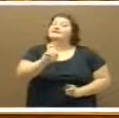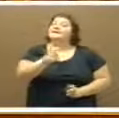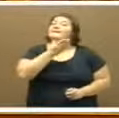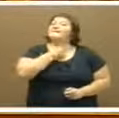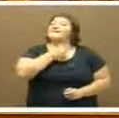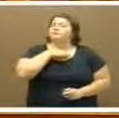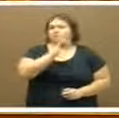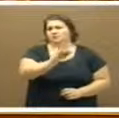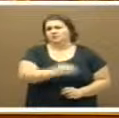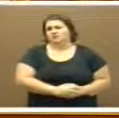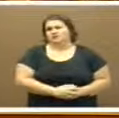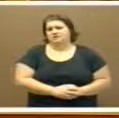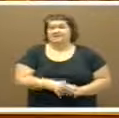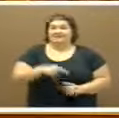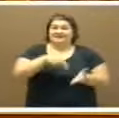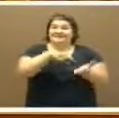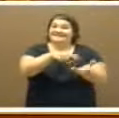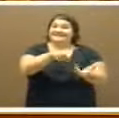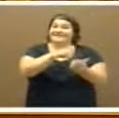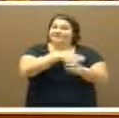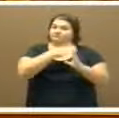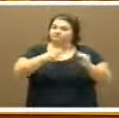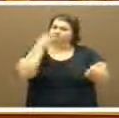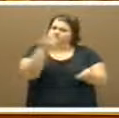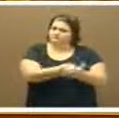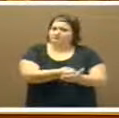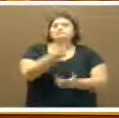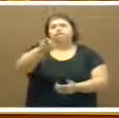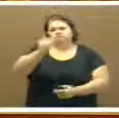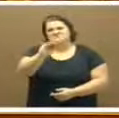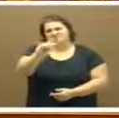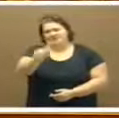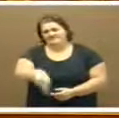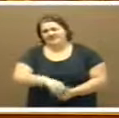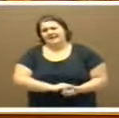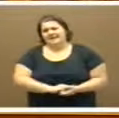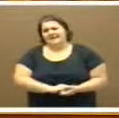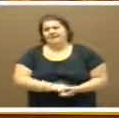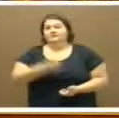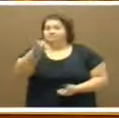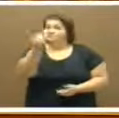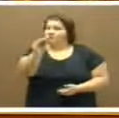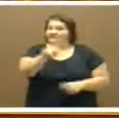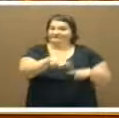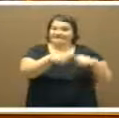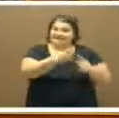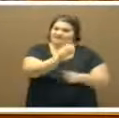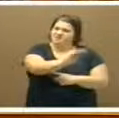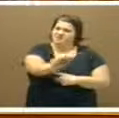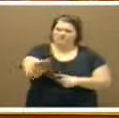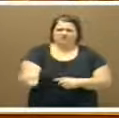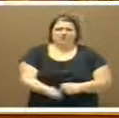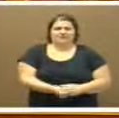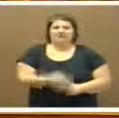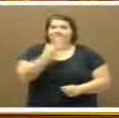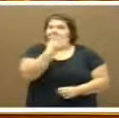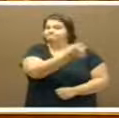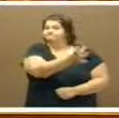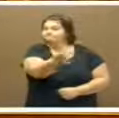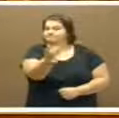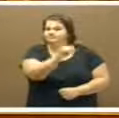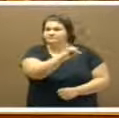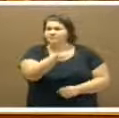señor consejero, y por las tasas que no se le olvide, no se le olvide preguntar por las tasas. Pregunte a las familias si se han tenido que endeudar para que